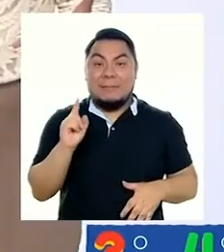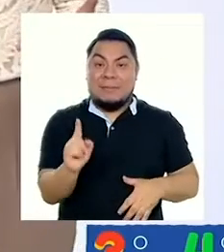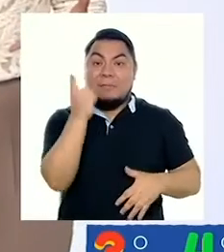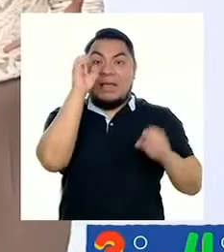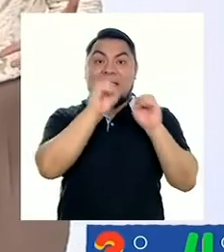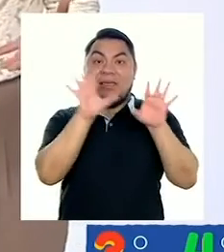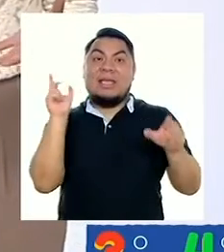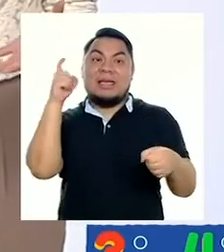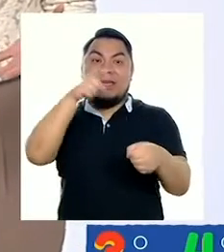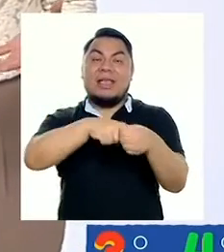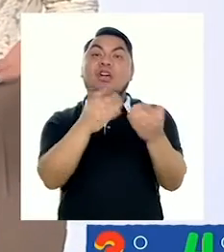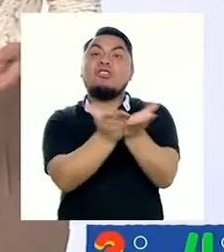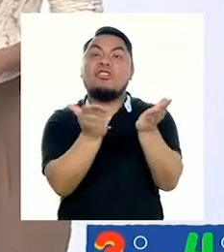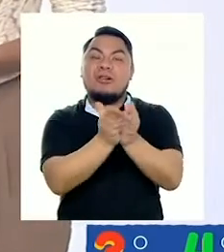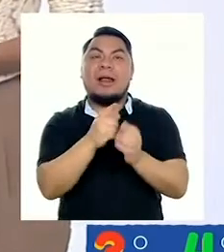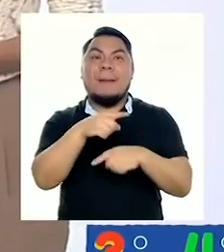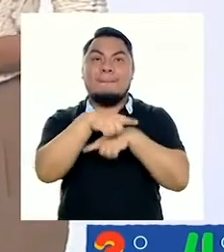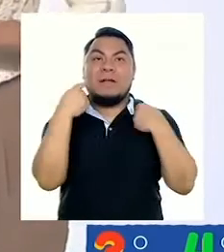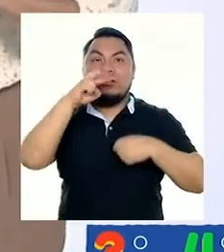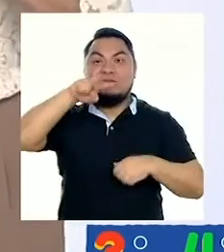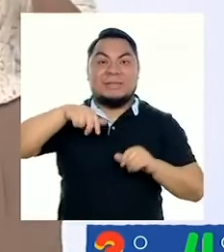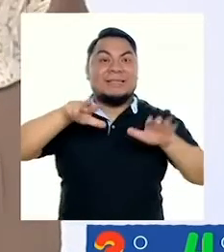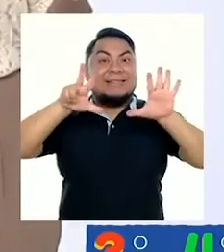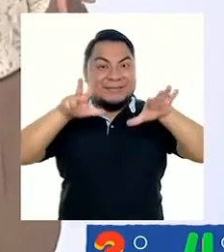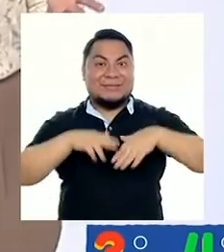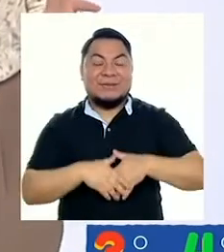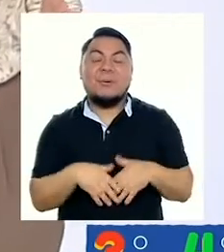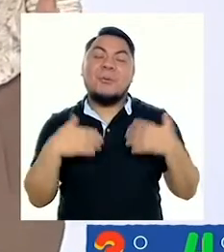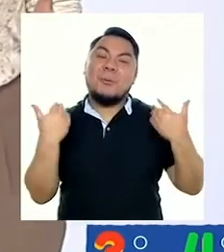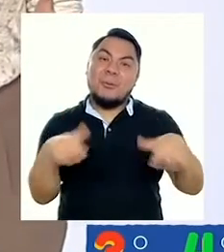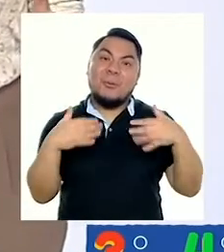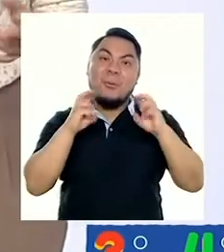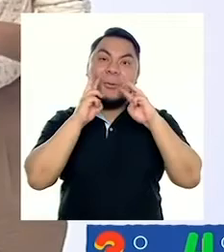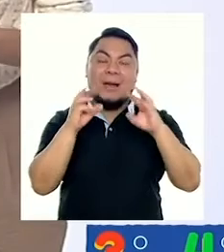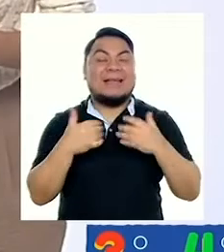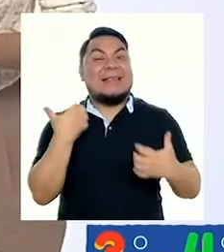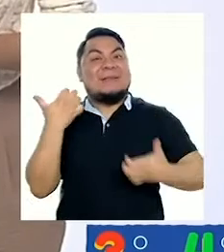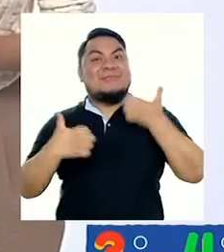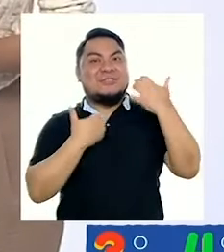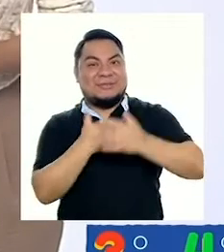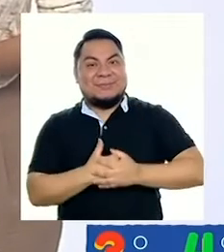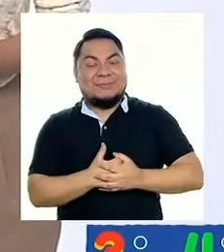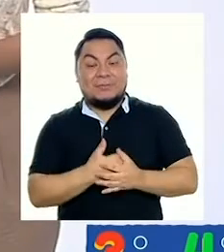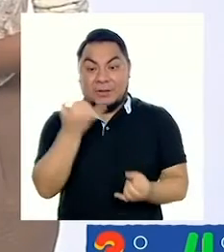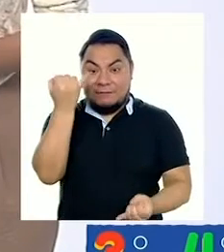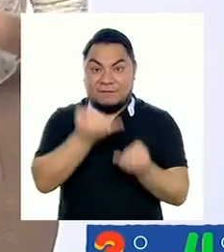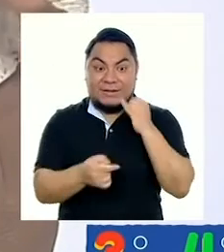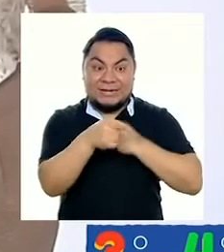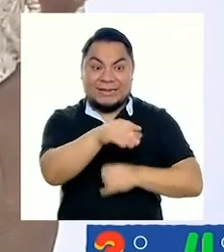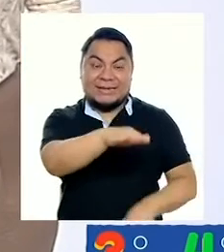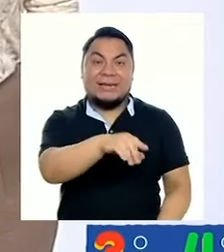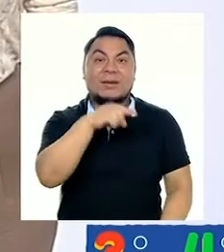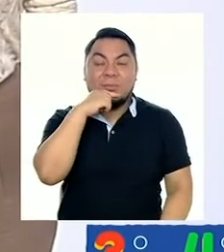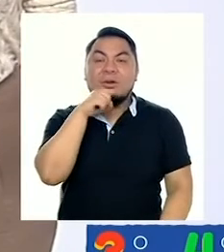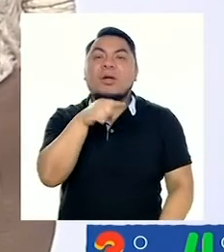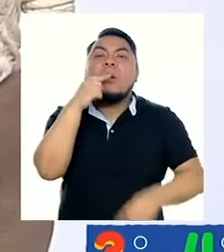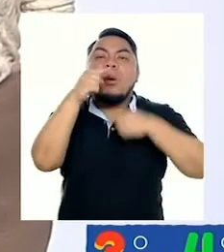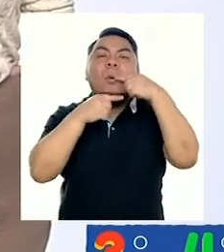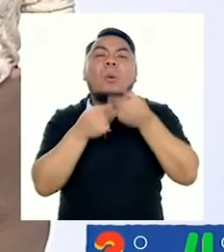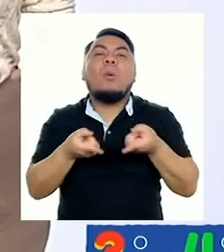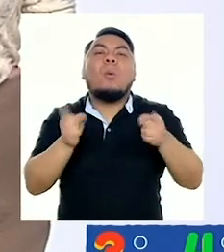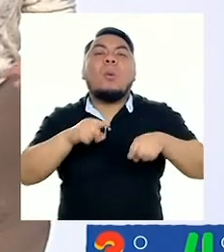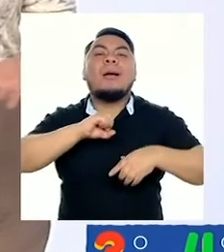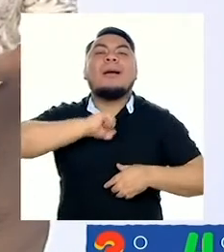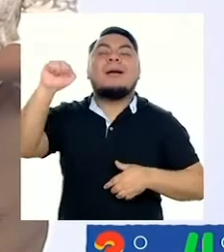primer día en el colegio en marzo del 2018. ¡Wow! ¡Qué emocionante! Por último, Bianca narró cuando ganó